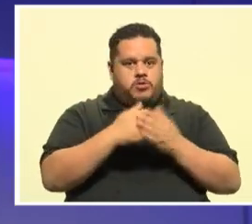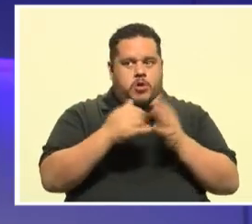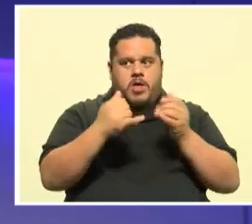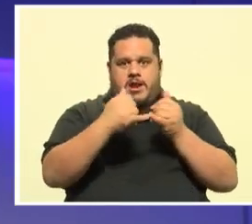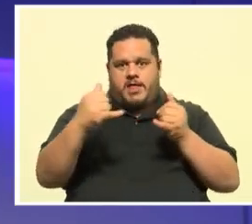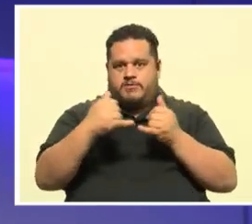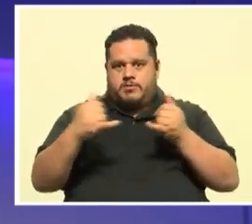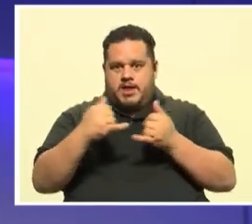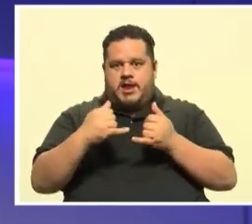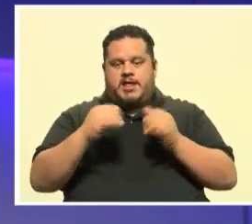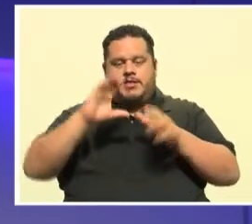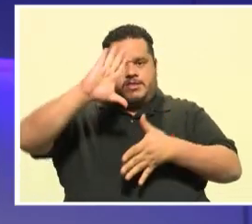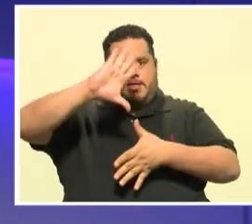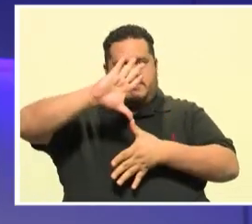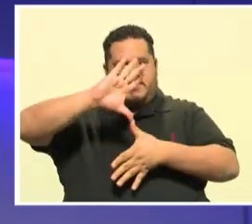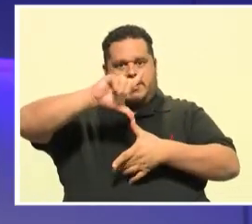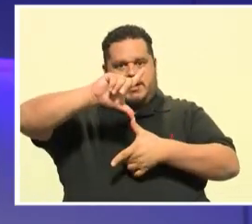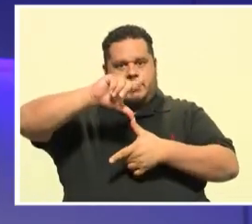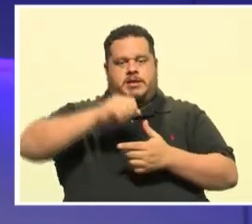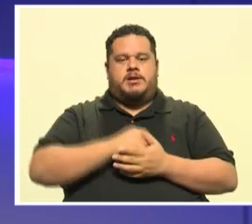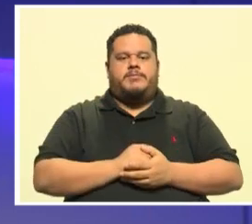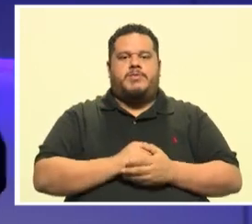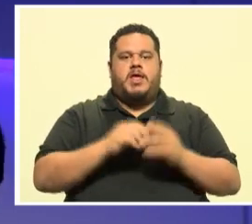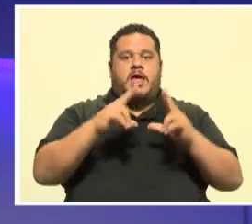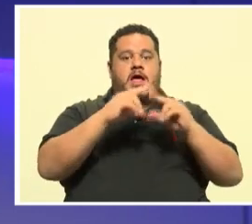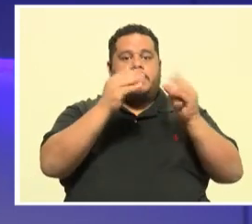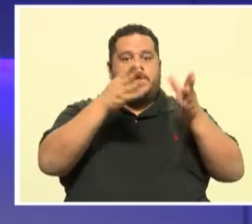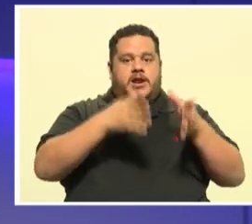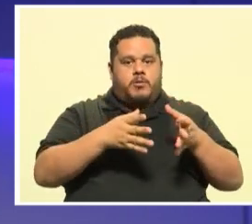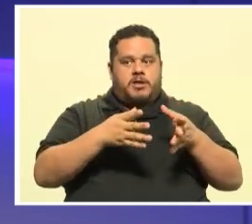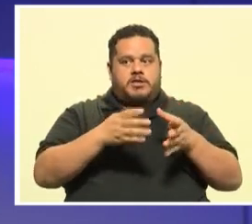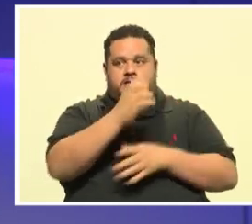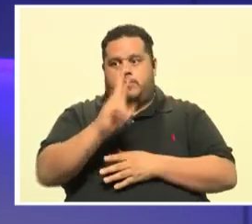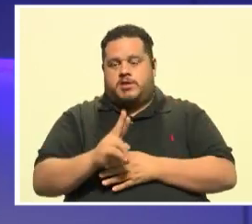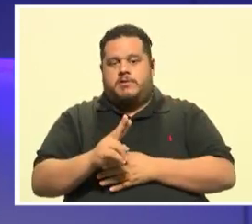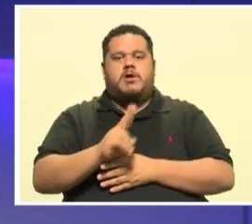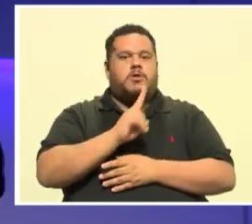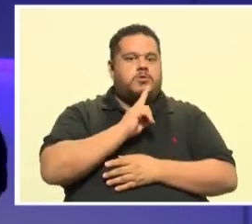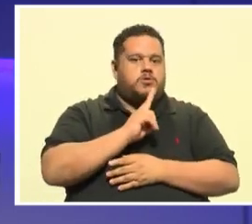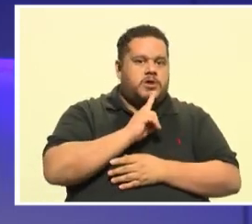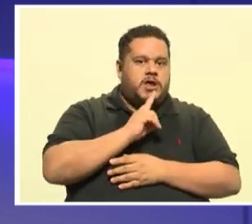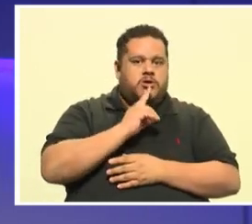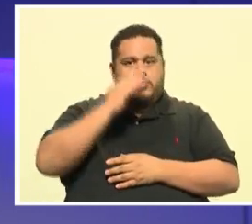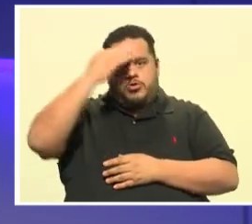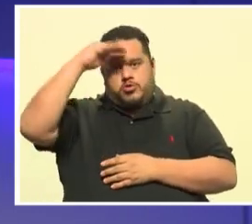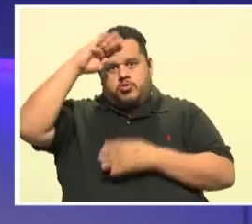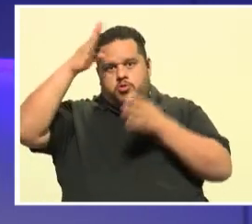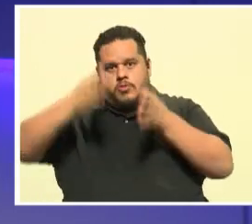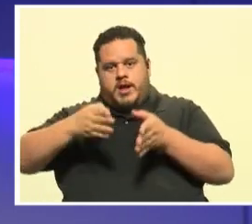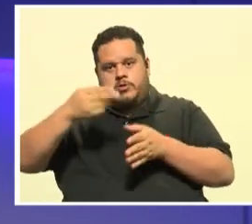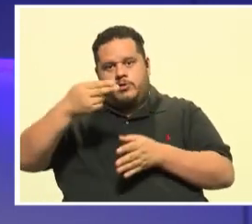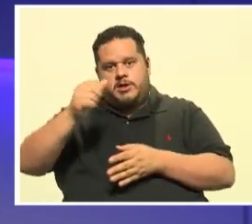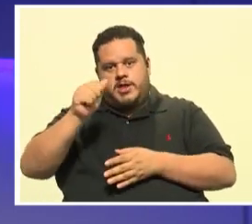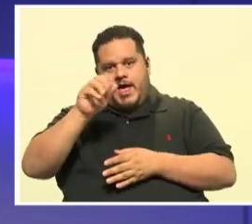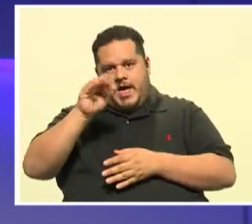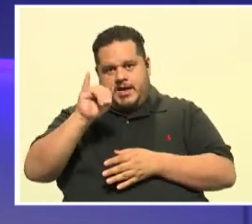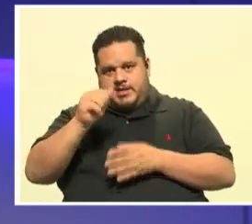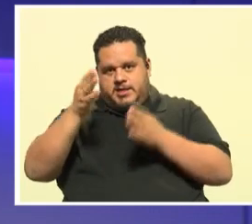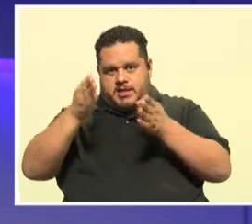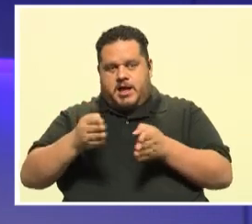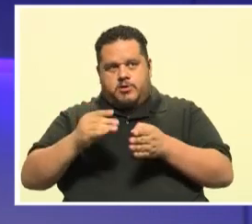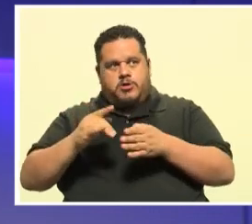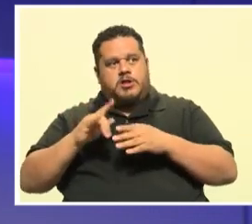enteras. Millones de venezolanos atravesando todas las fronteras de América Latina. Nicaragüenses en